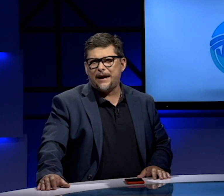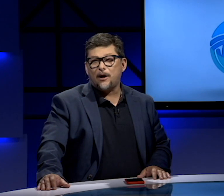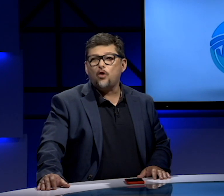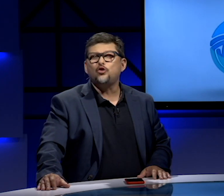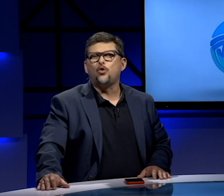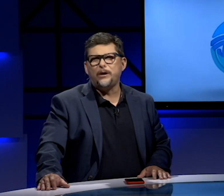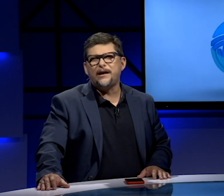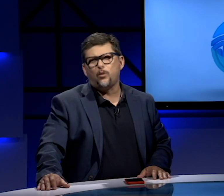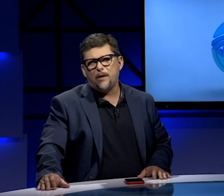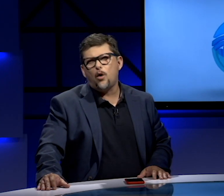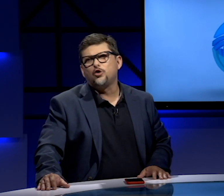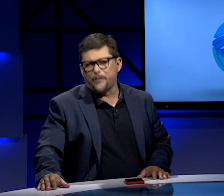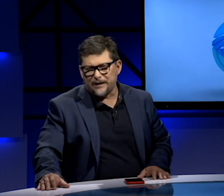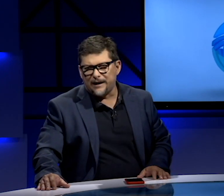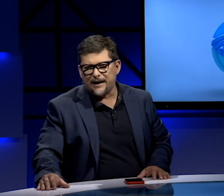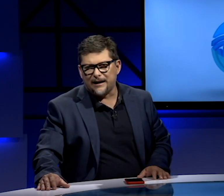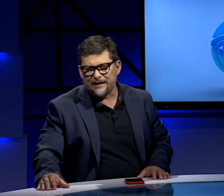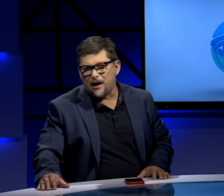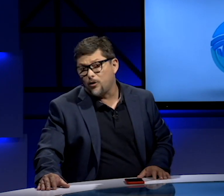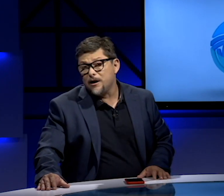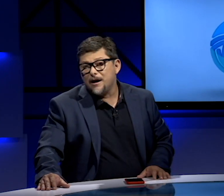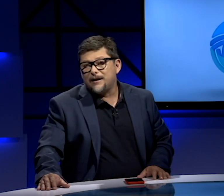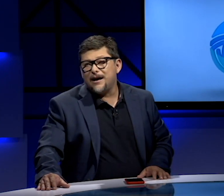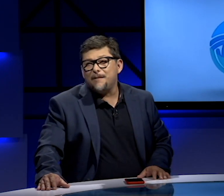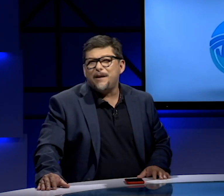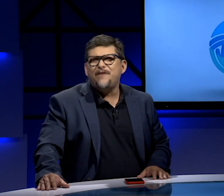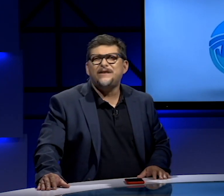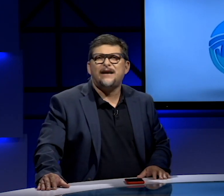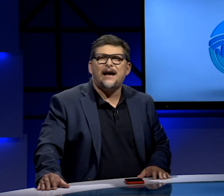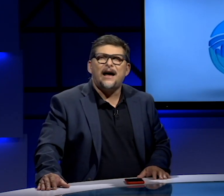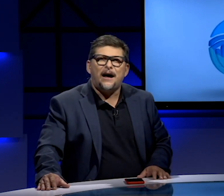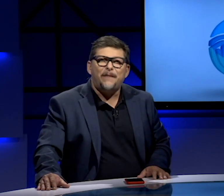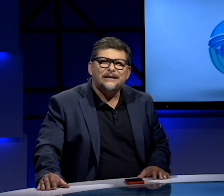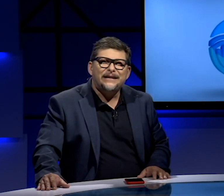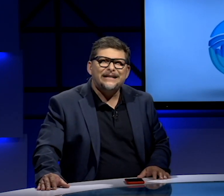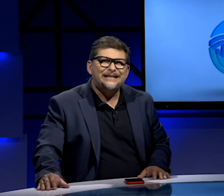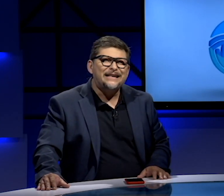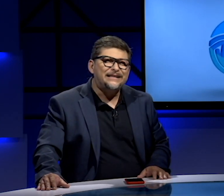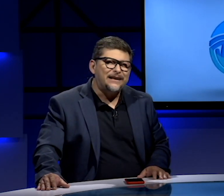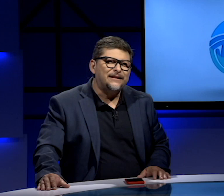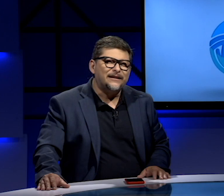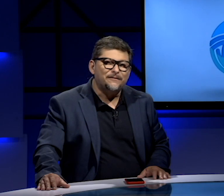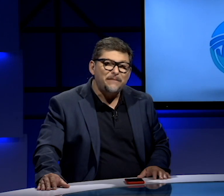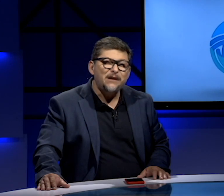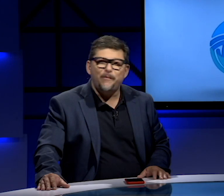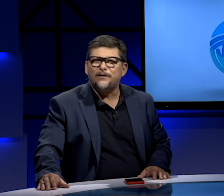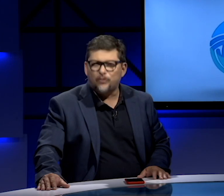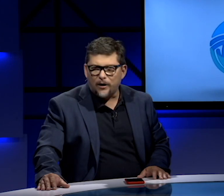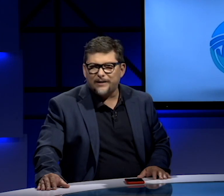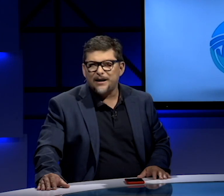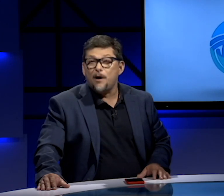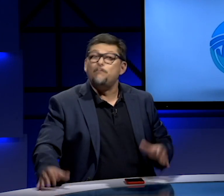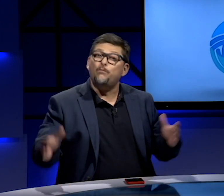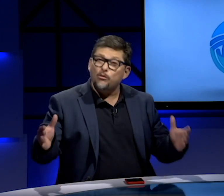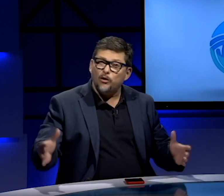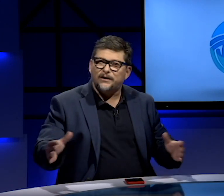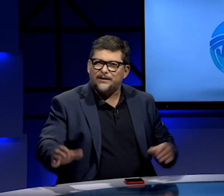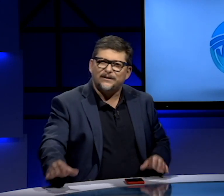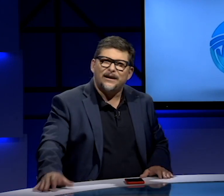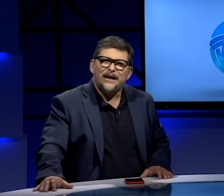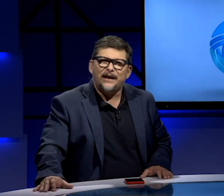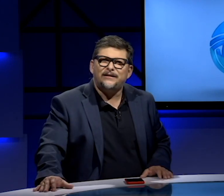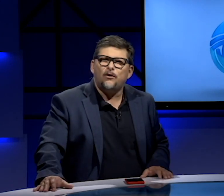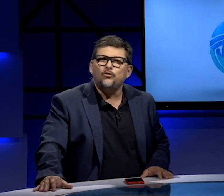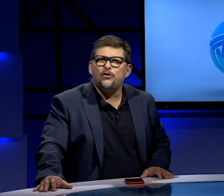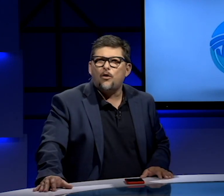licitación para construir el nuevo hospital de Cartago, que beneficiará a más de 600,000 personas